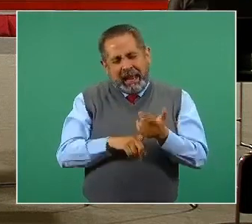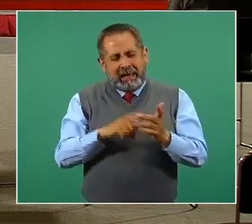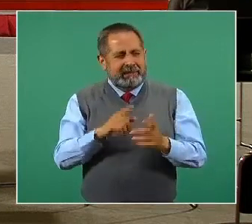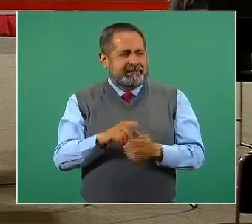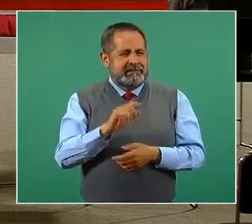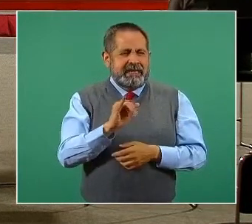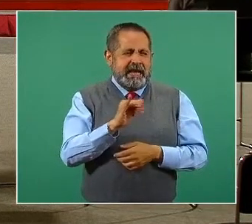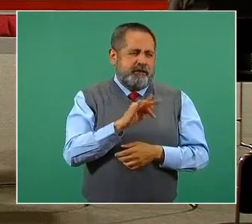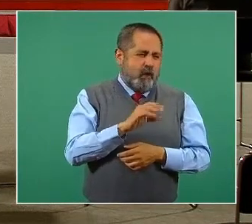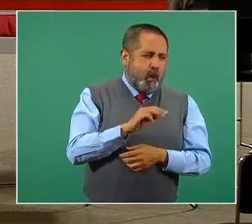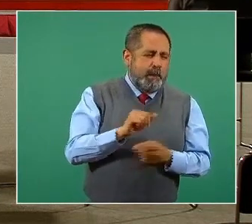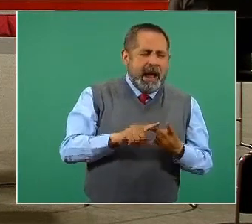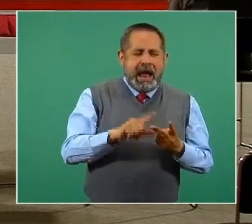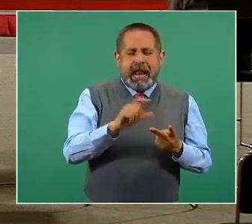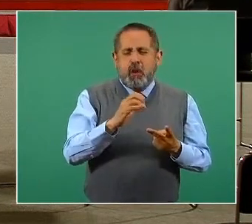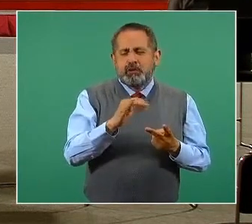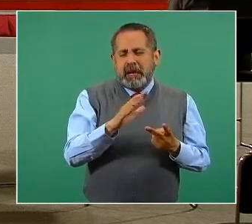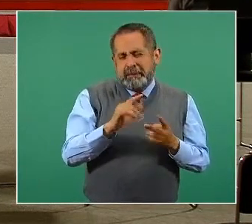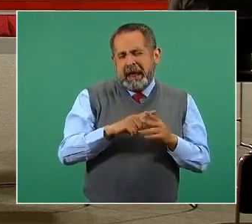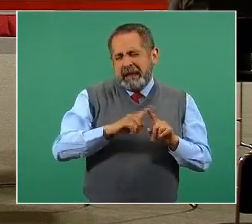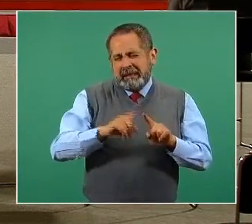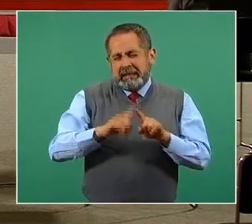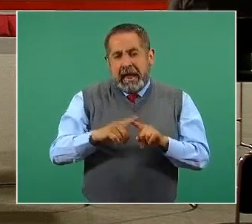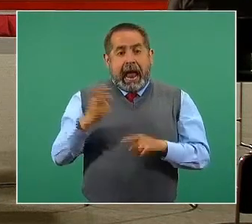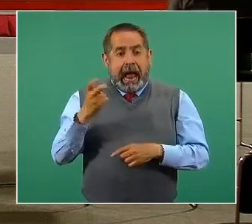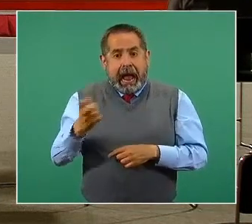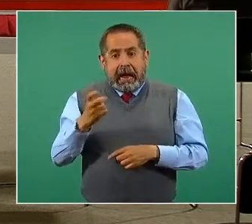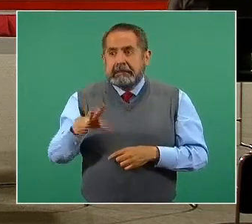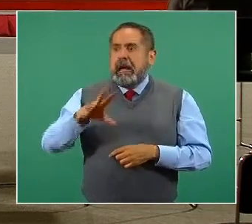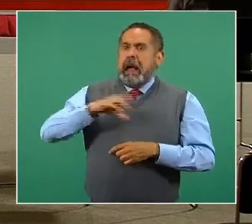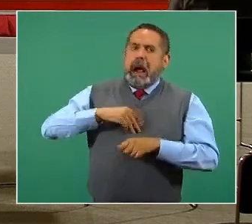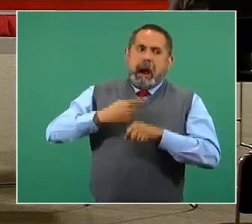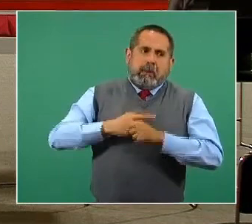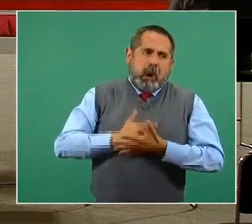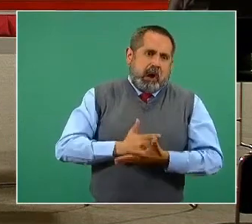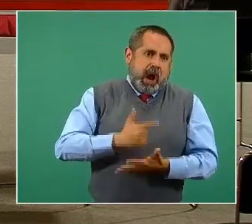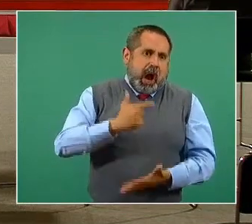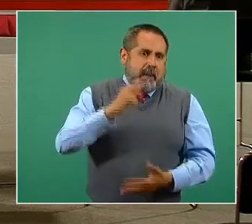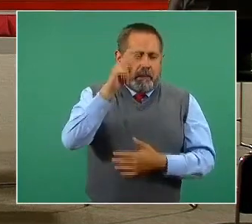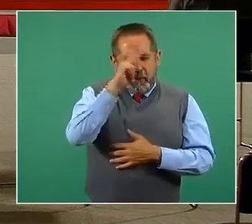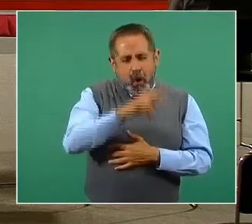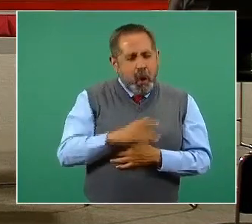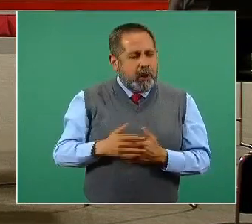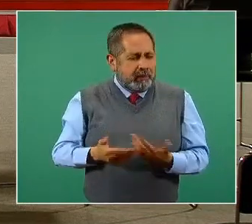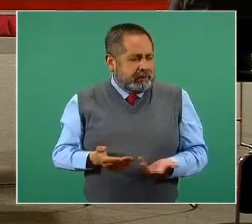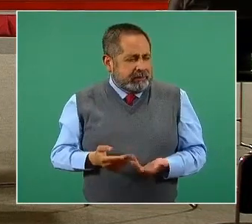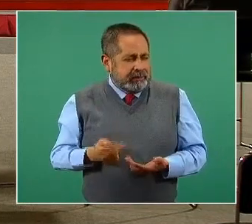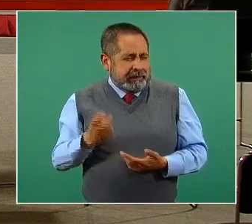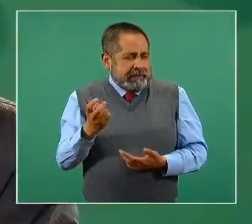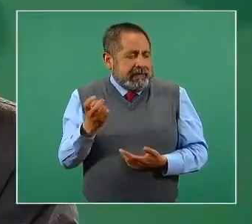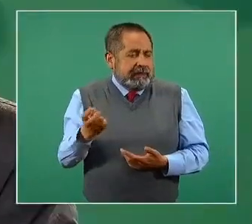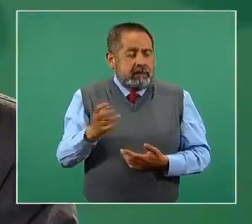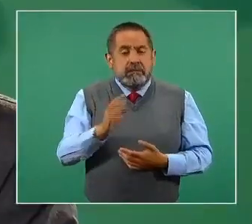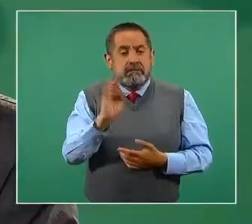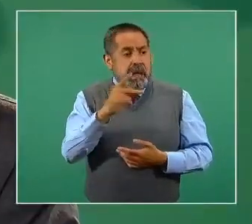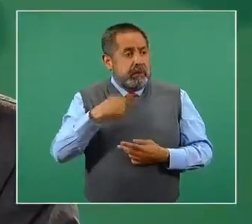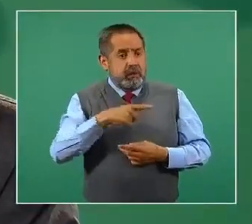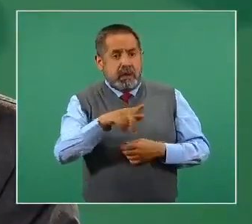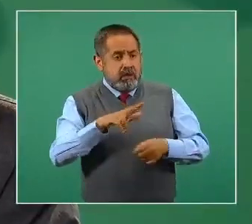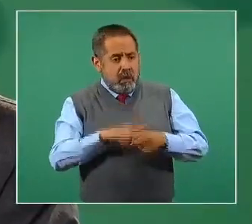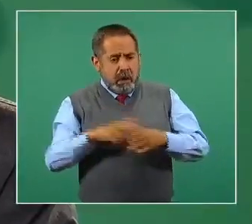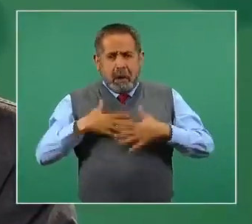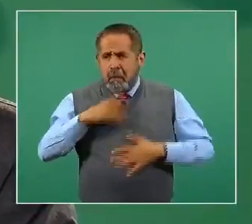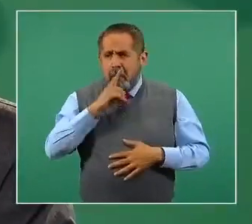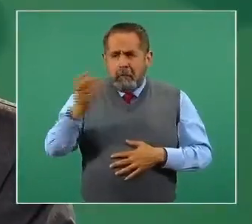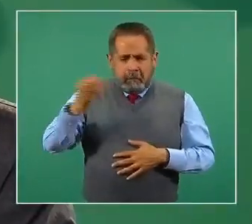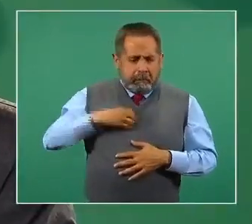leucemias. Se requiere tener inmunosupresión avanzada para que este hongo realmente cause un daño a los